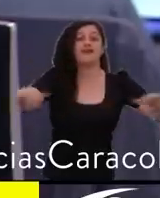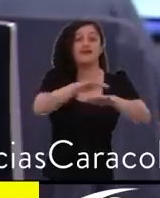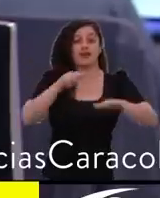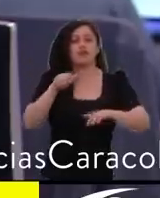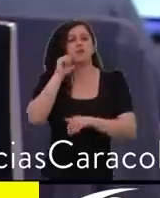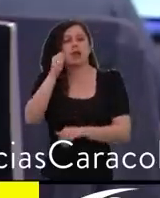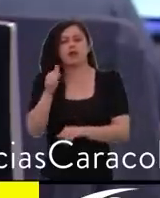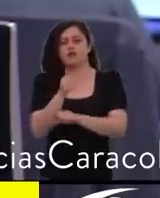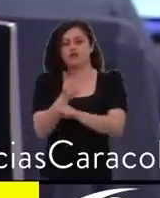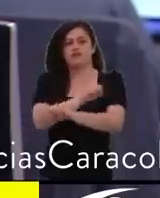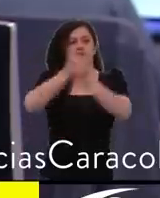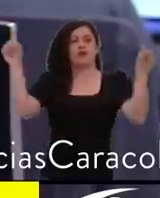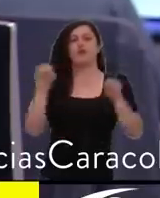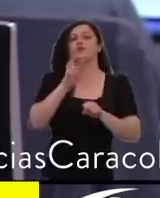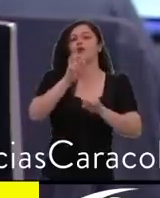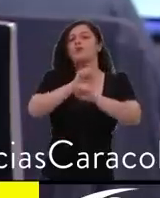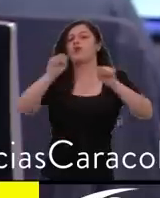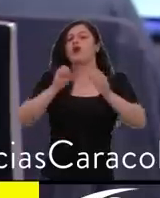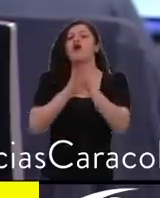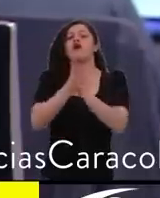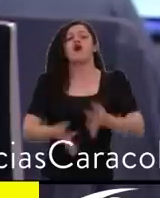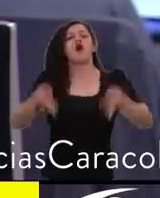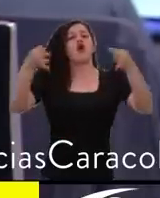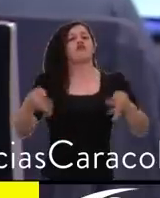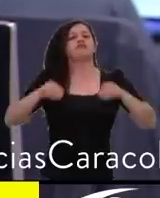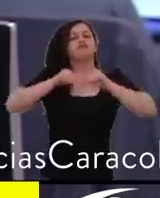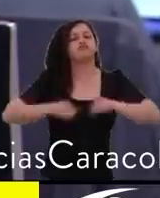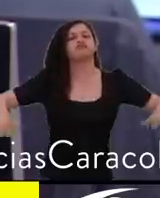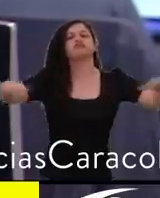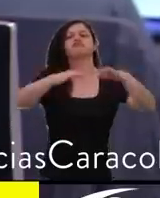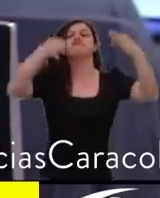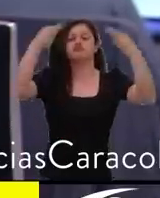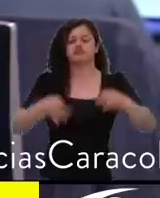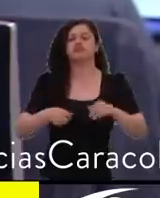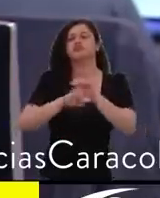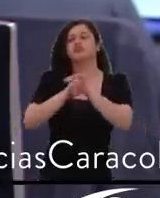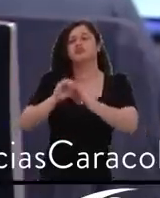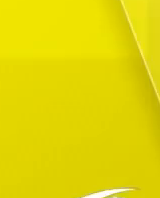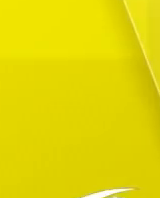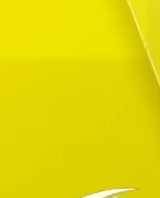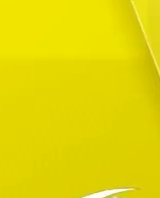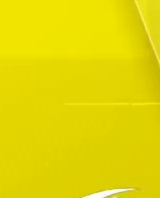van a sustentar sus posiciones. Desde la sala de redacción, María Antonia Calle, Noticias Caracol.